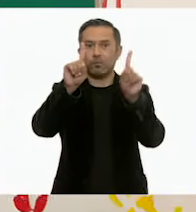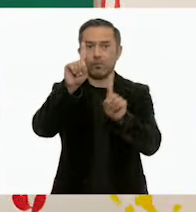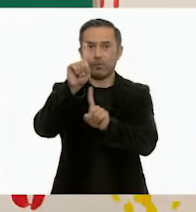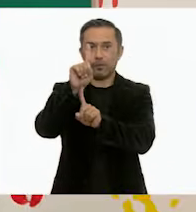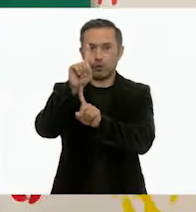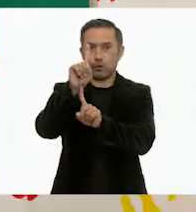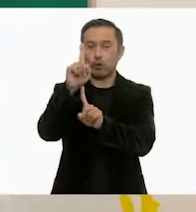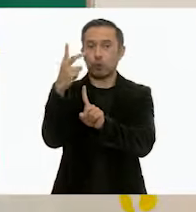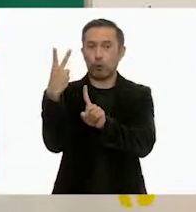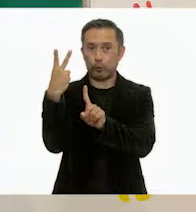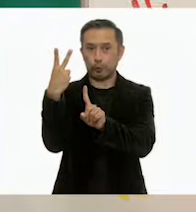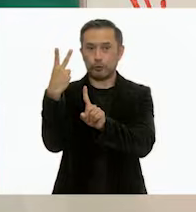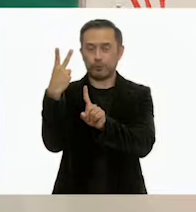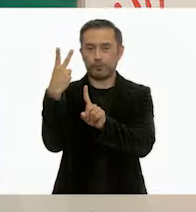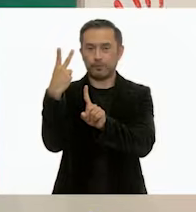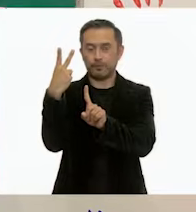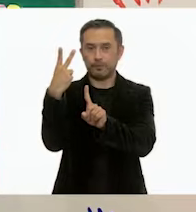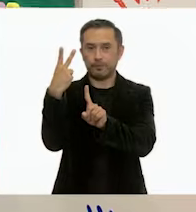Dos.